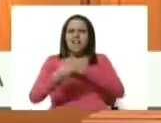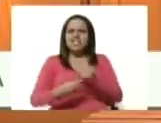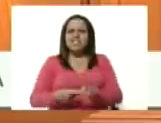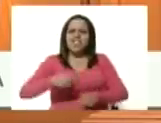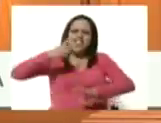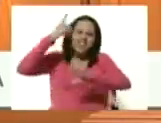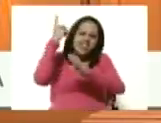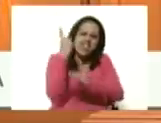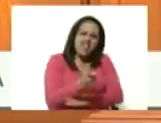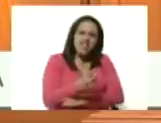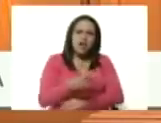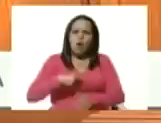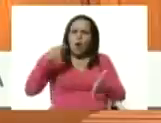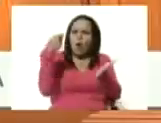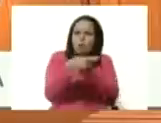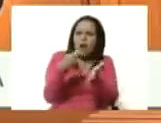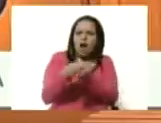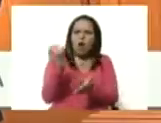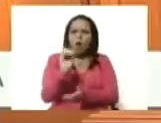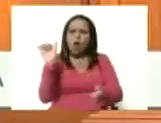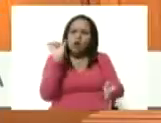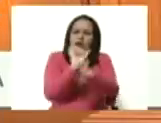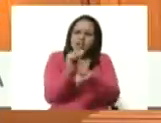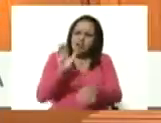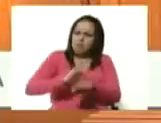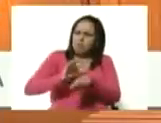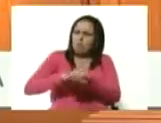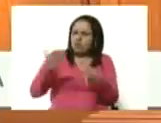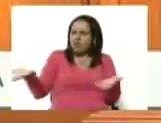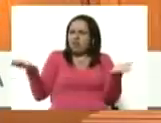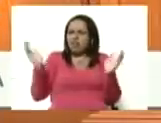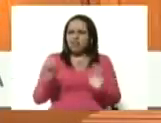no, multa o cárcel? ¿Por qué?